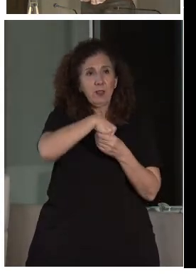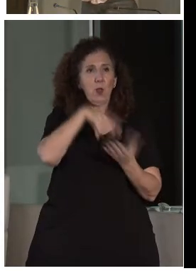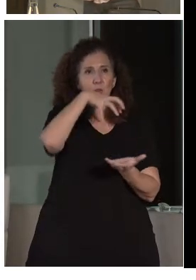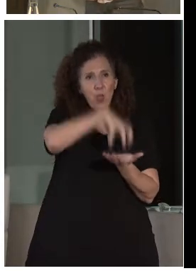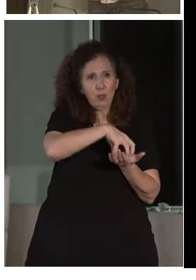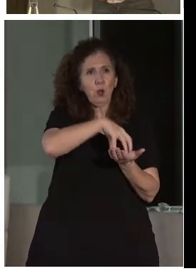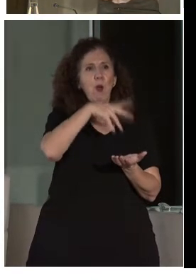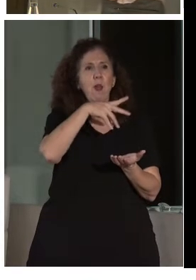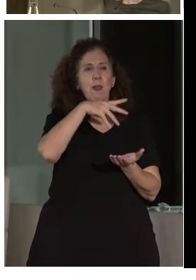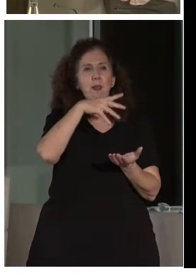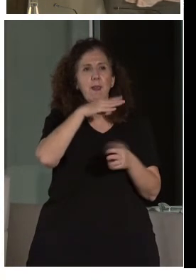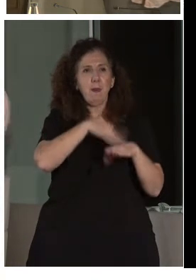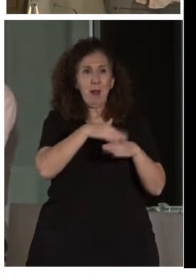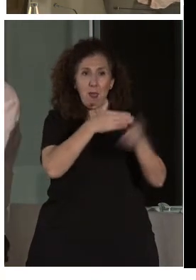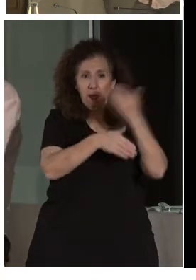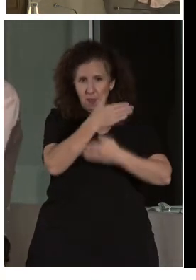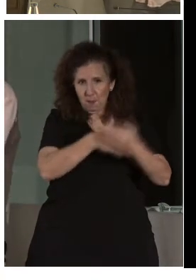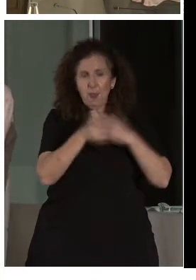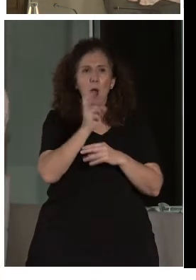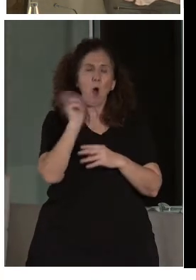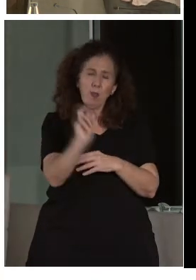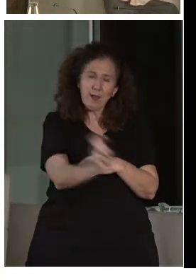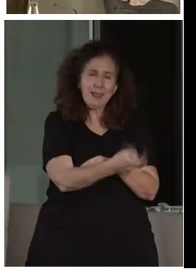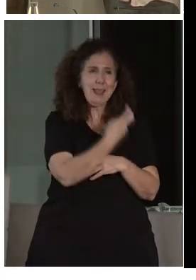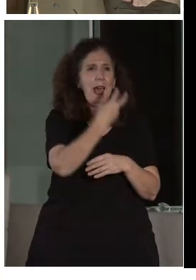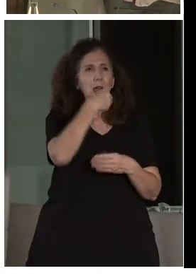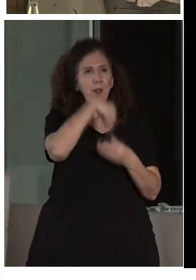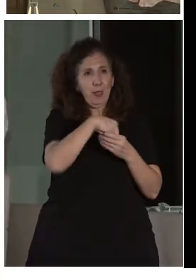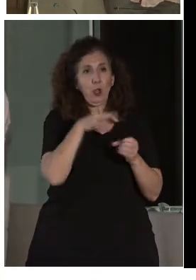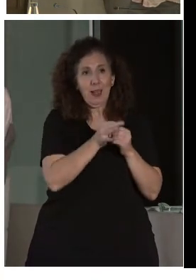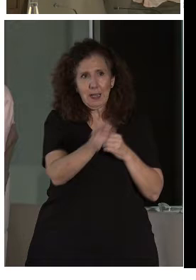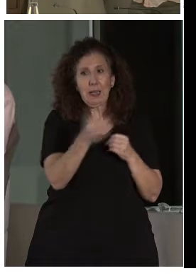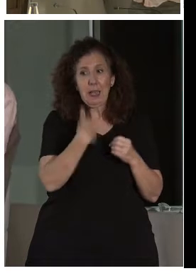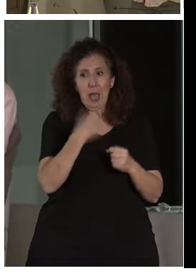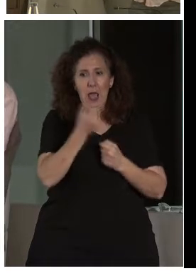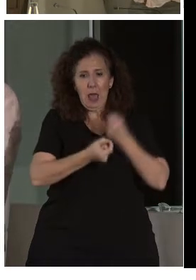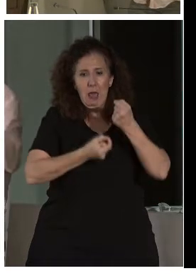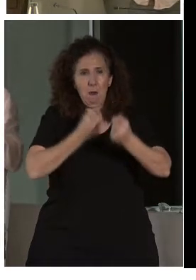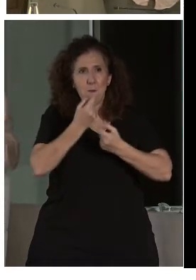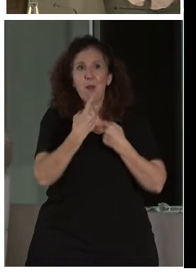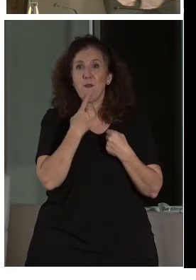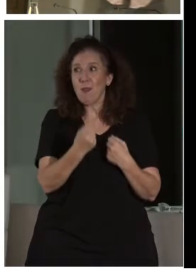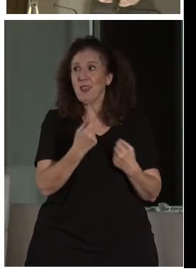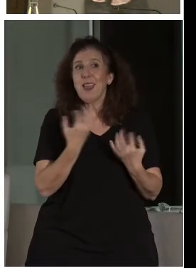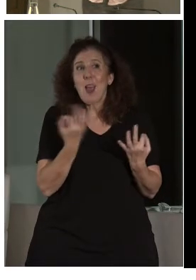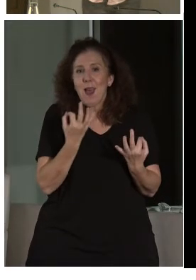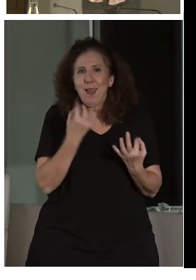ya practicar. Al principio bien. Y luego ya pues se va complicando un poquito la cosa. ¿Qué es lo que te vas a